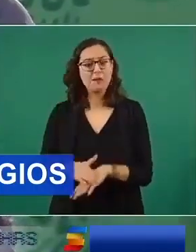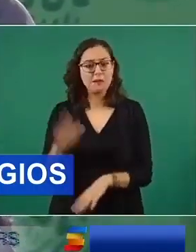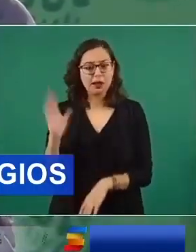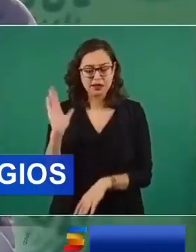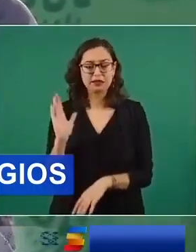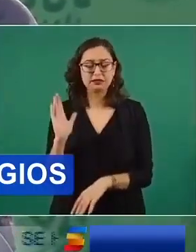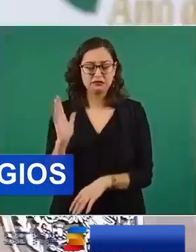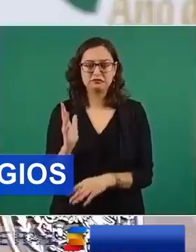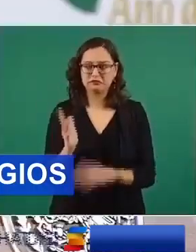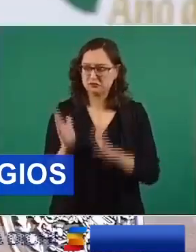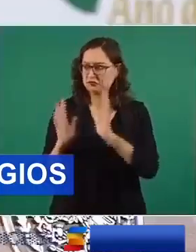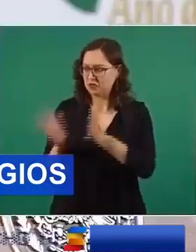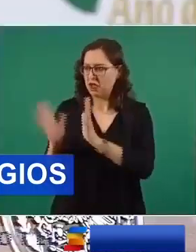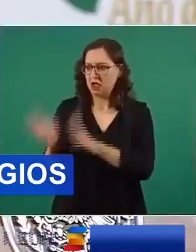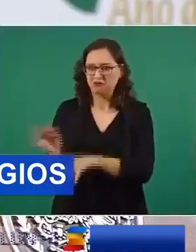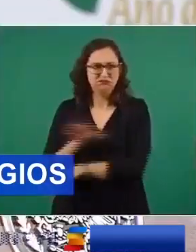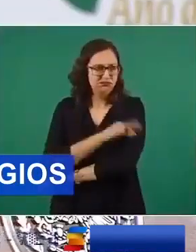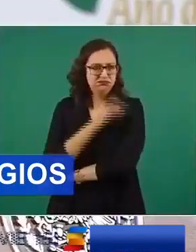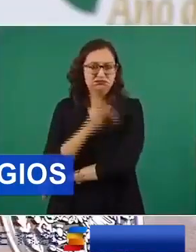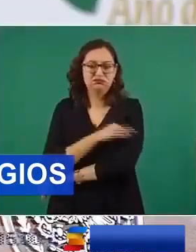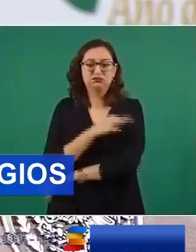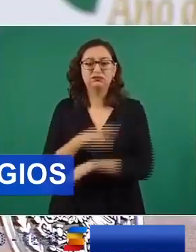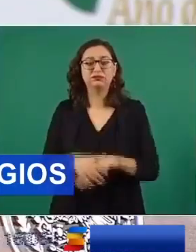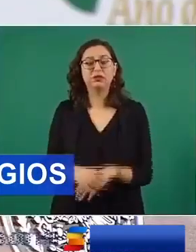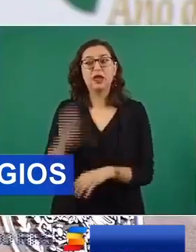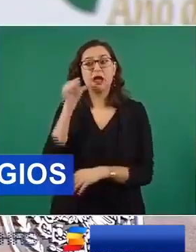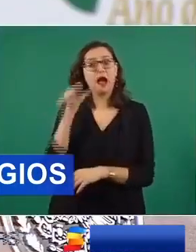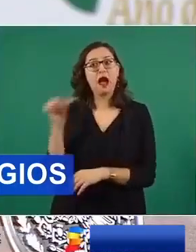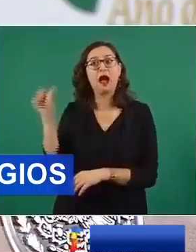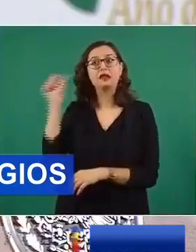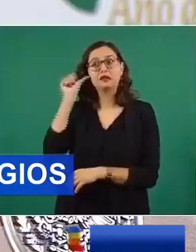gente mayor. Vean, ayer llegamos al